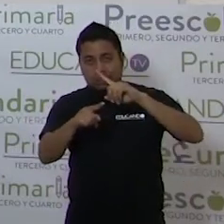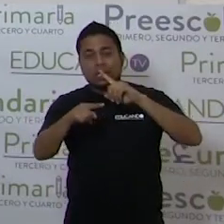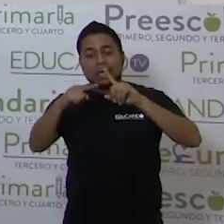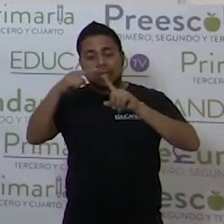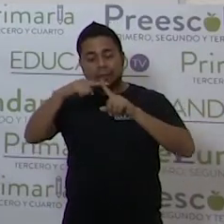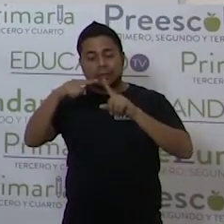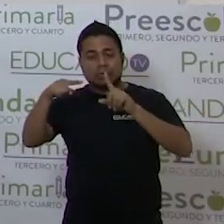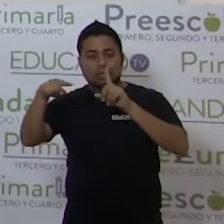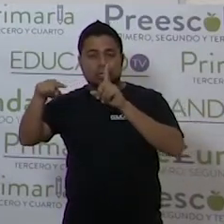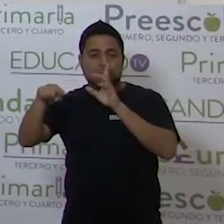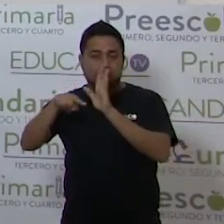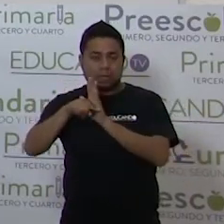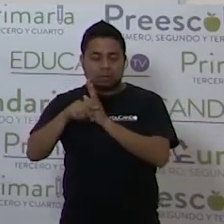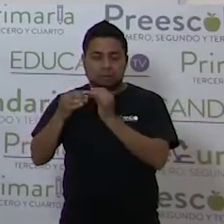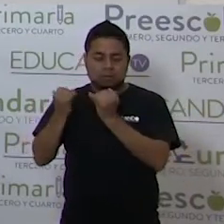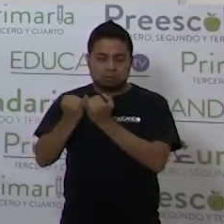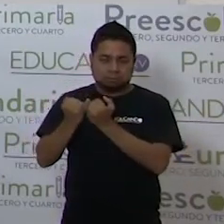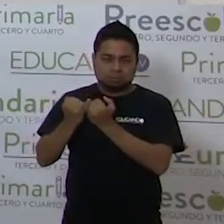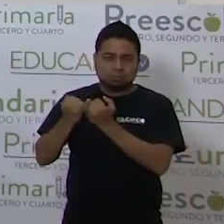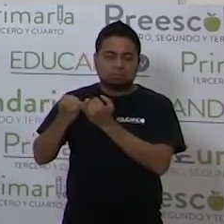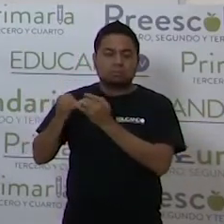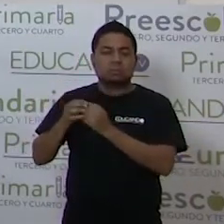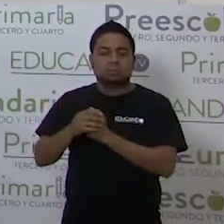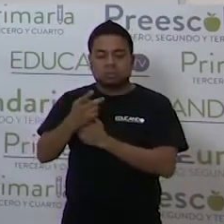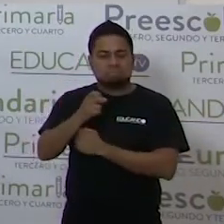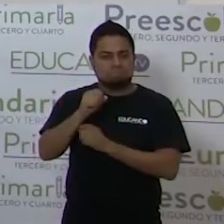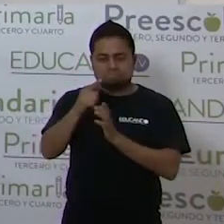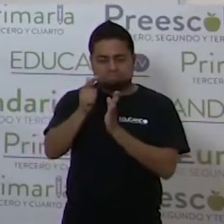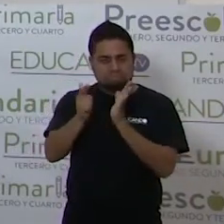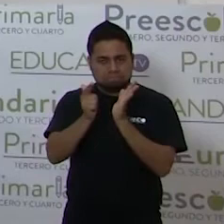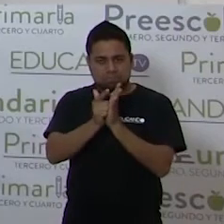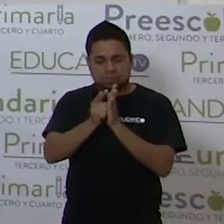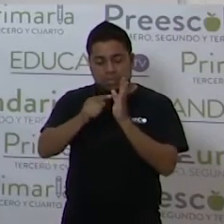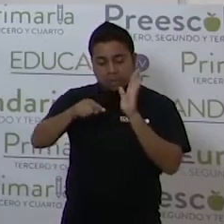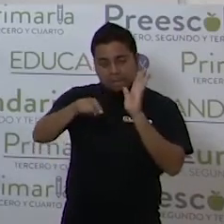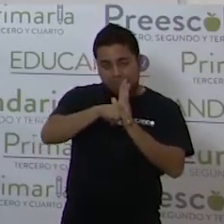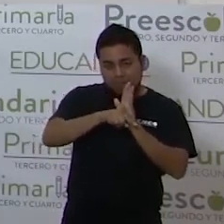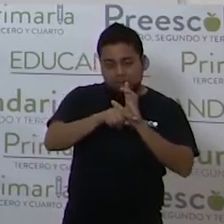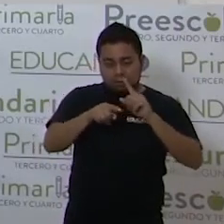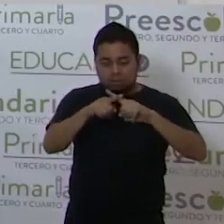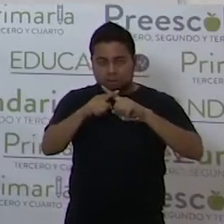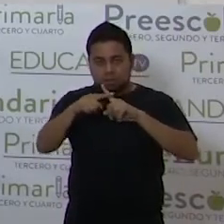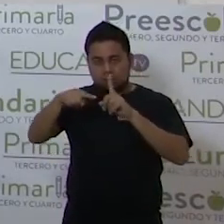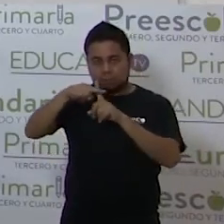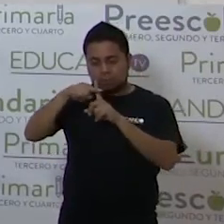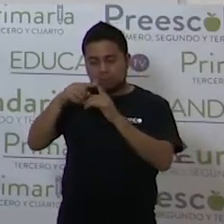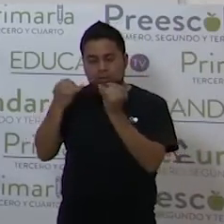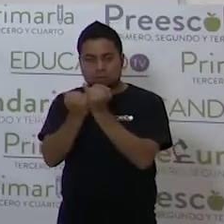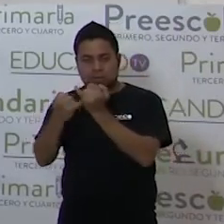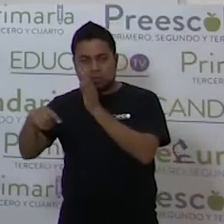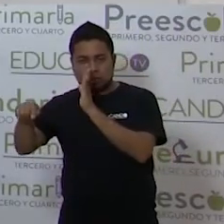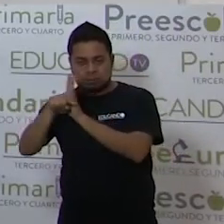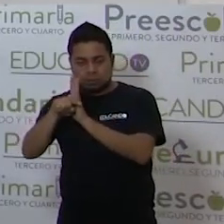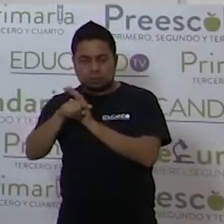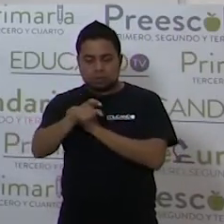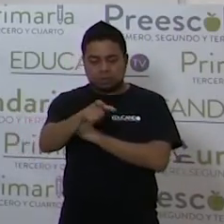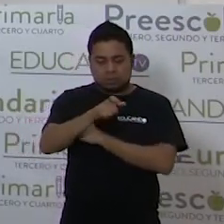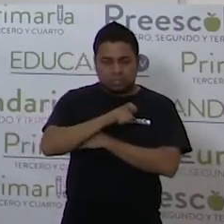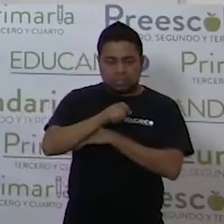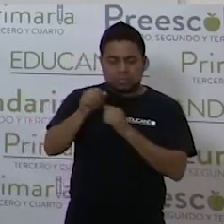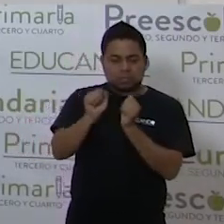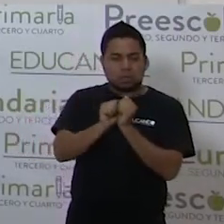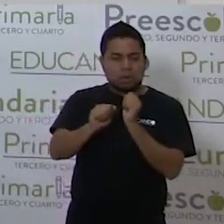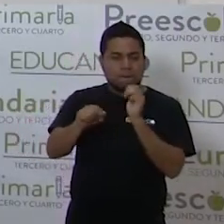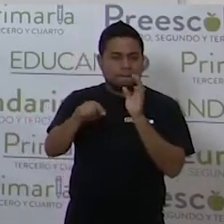para división y multiplicación es la misma regla entonces menos por más menos y nuestro nuestra x queda con signo negativo